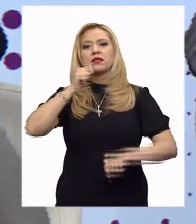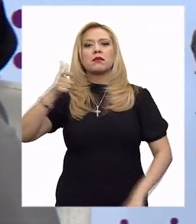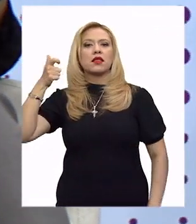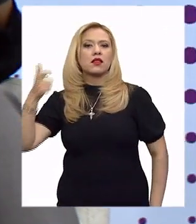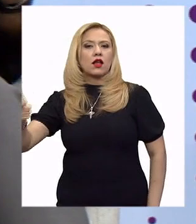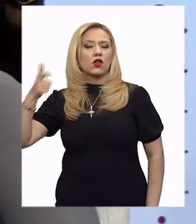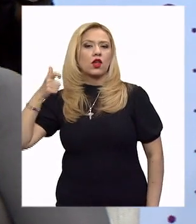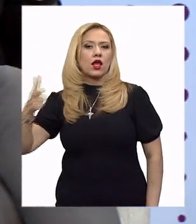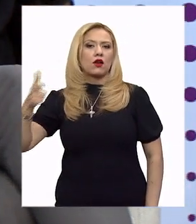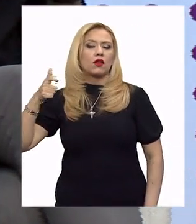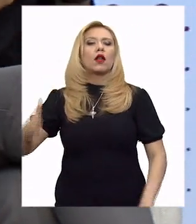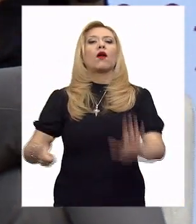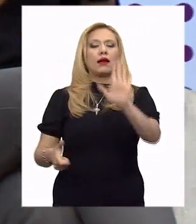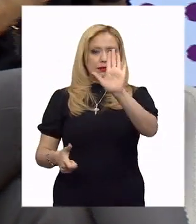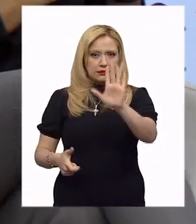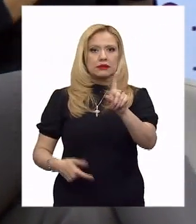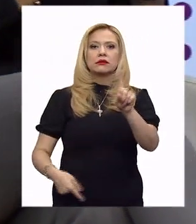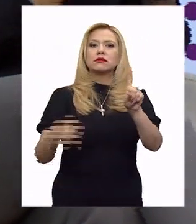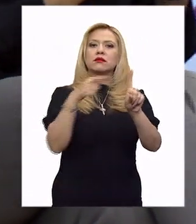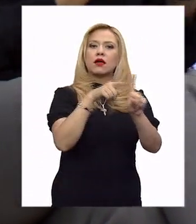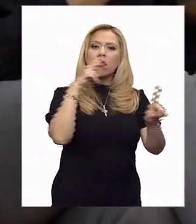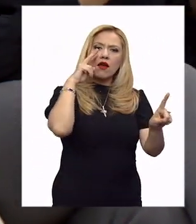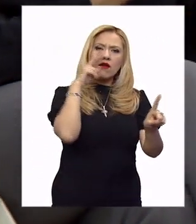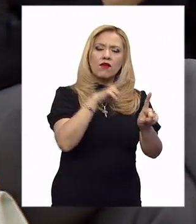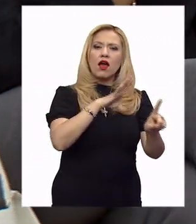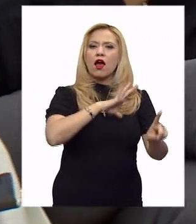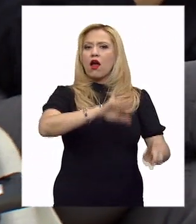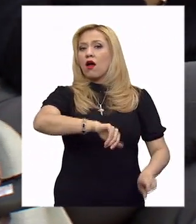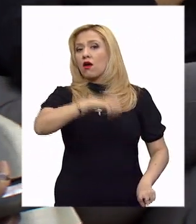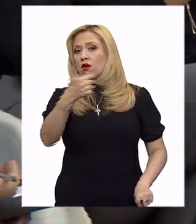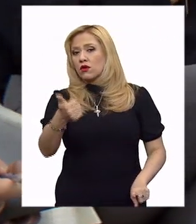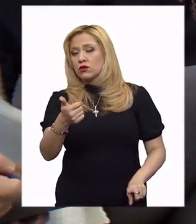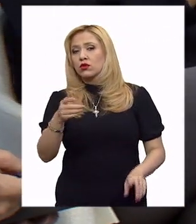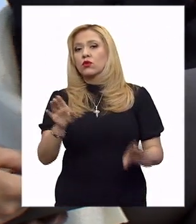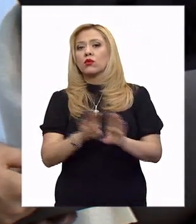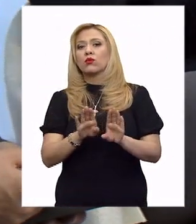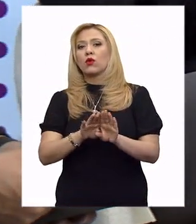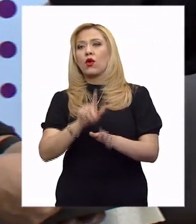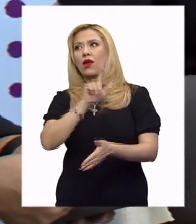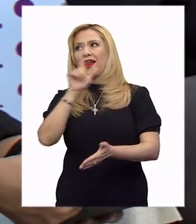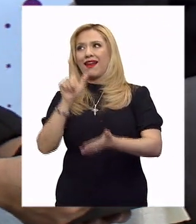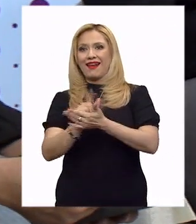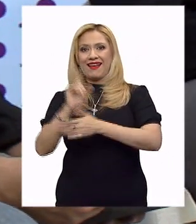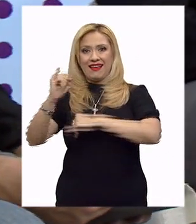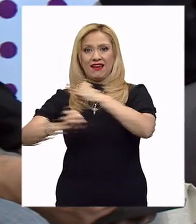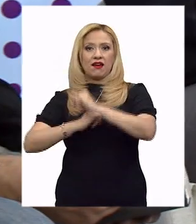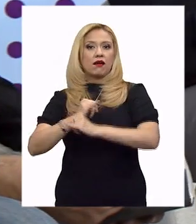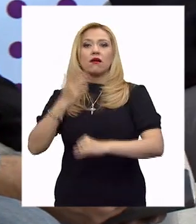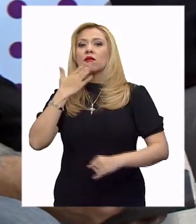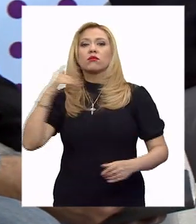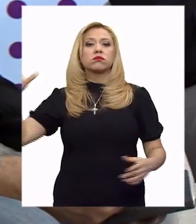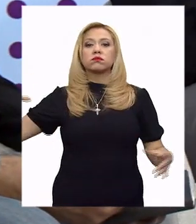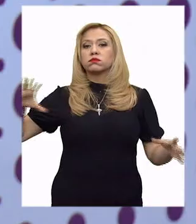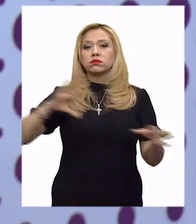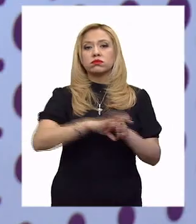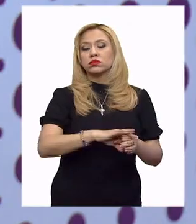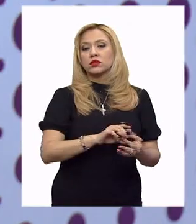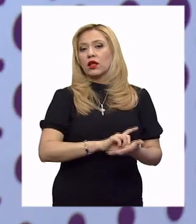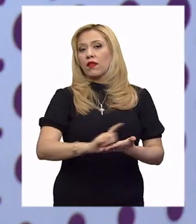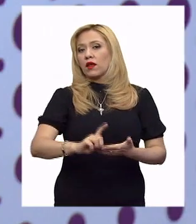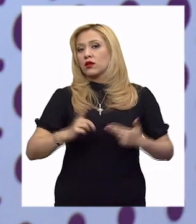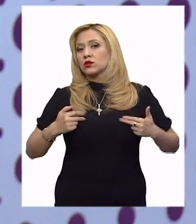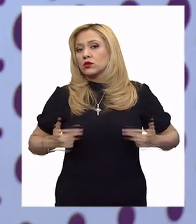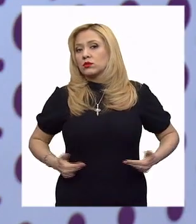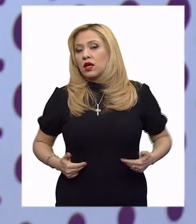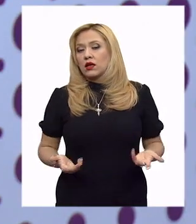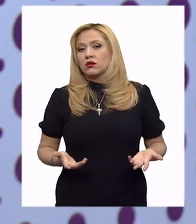financieros. Sin embargo, sí hay que distinguir que este tipo de tratados no están vinculados o no están ligados a las cuestiones de derechos humanos. Eso ya